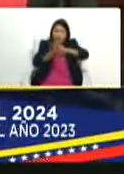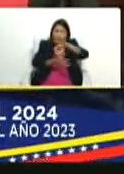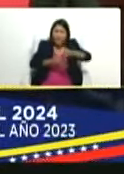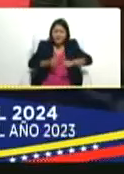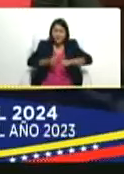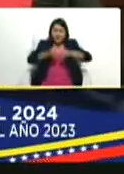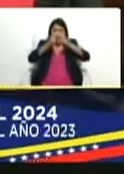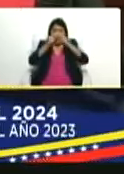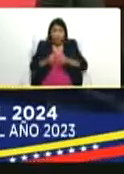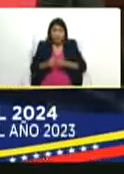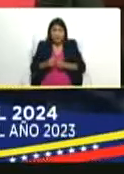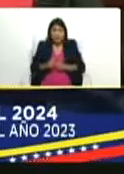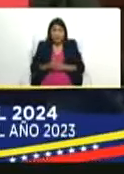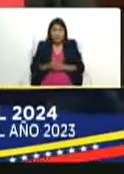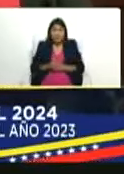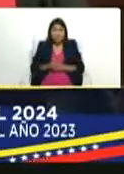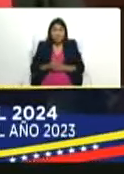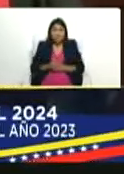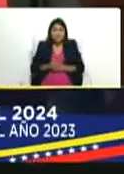guerras imperiales.